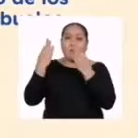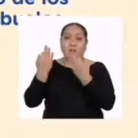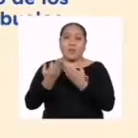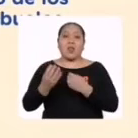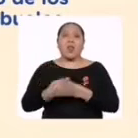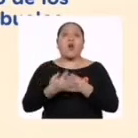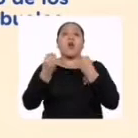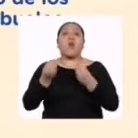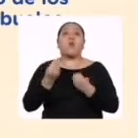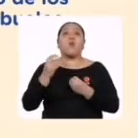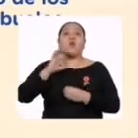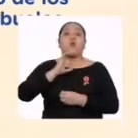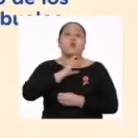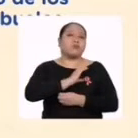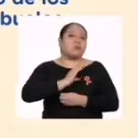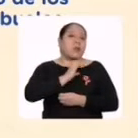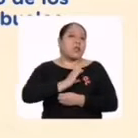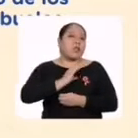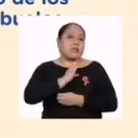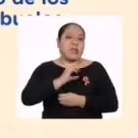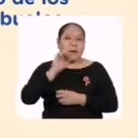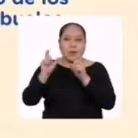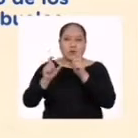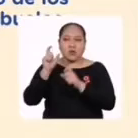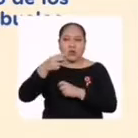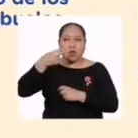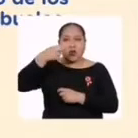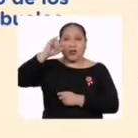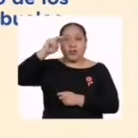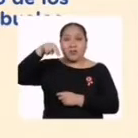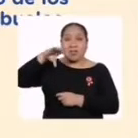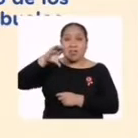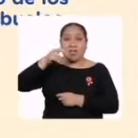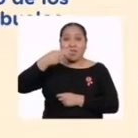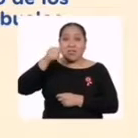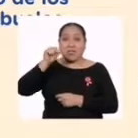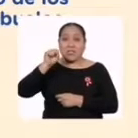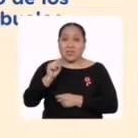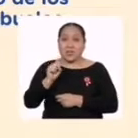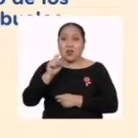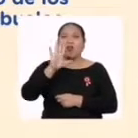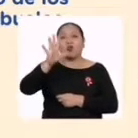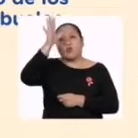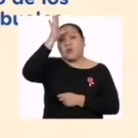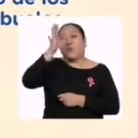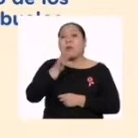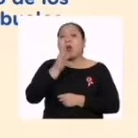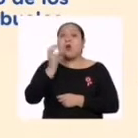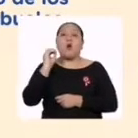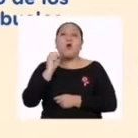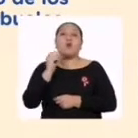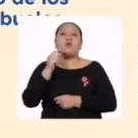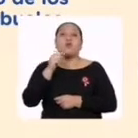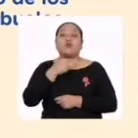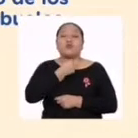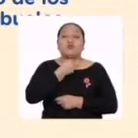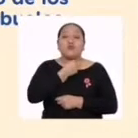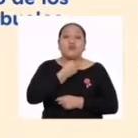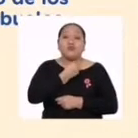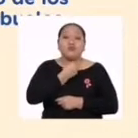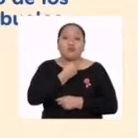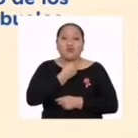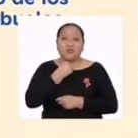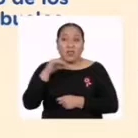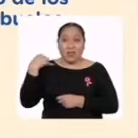sobre cómo era el comportamiento de los hinchas cuando tus papás y abuelos eran jóvenes? Tienen